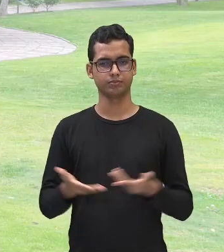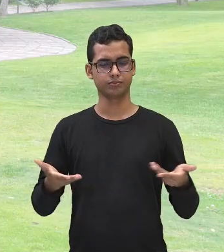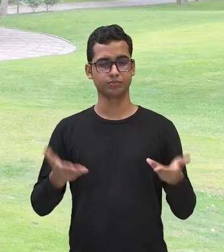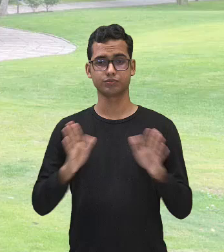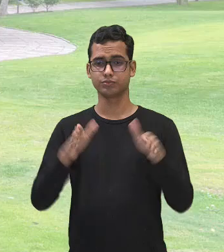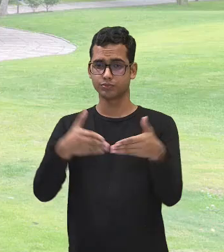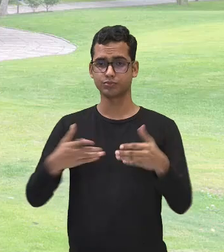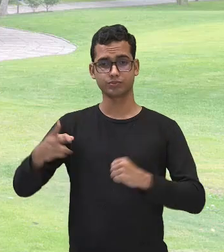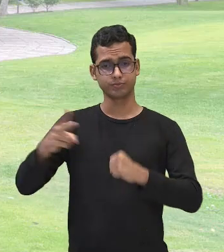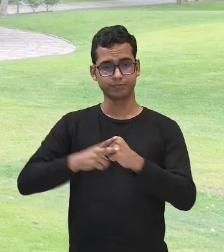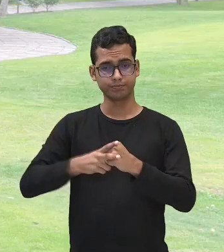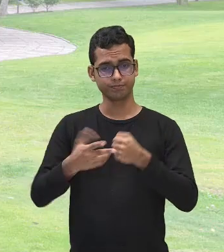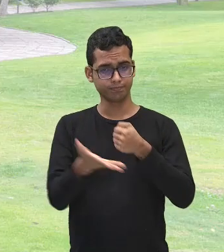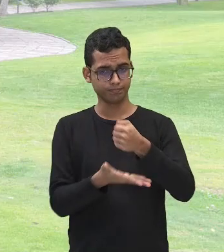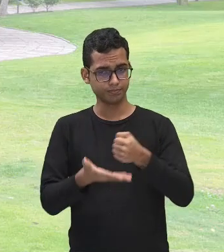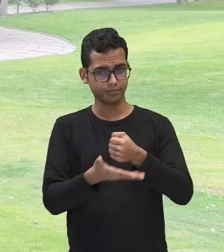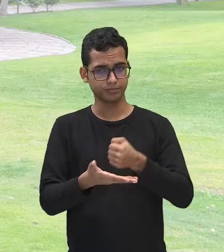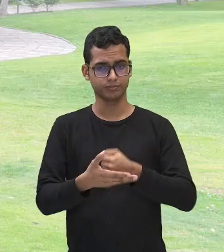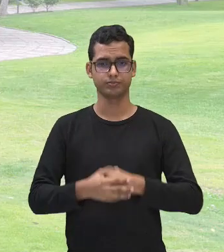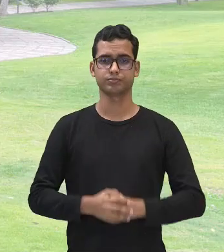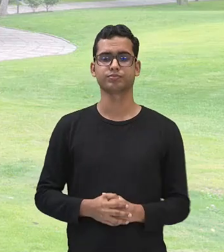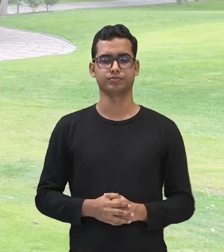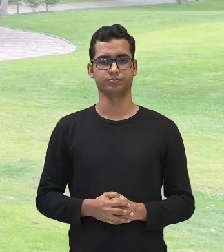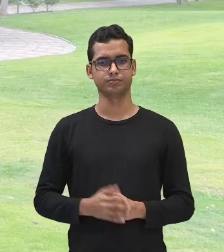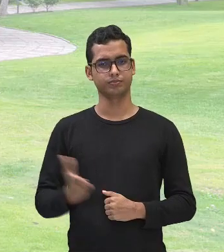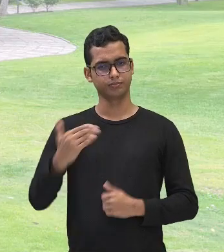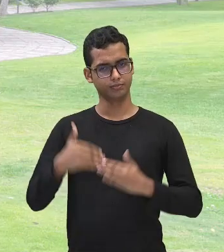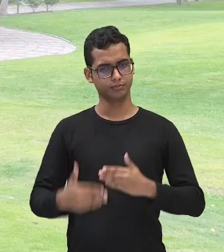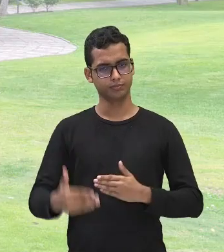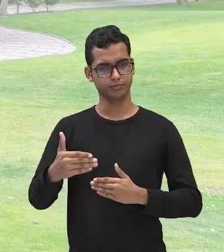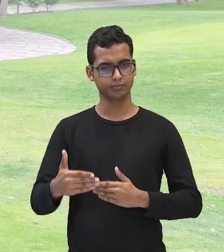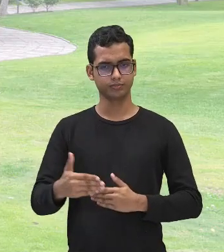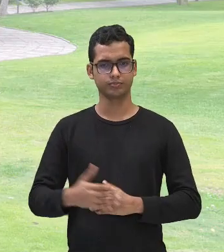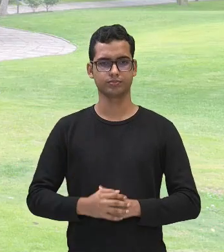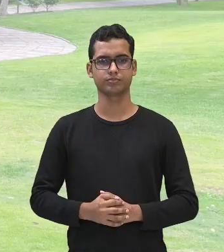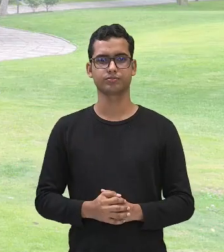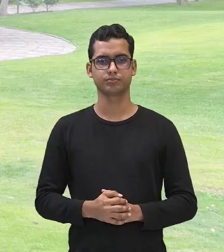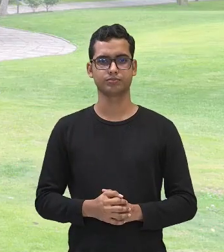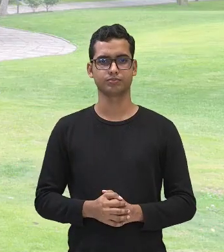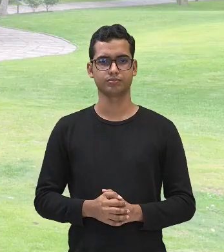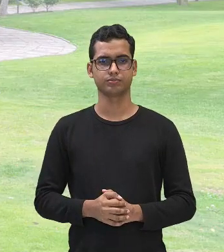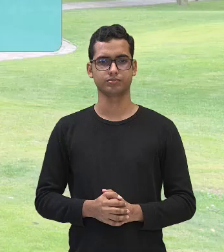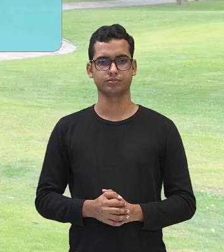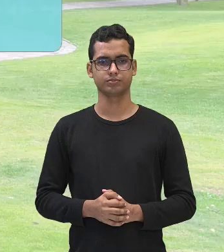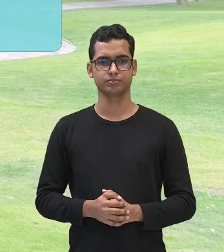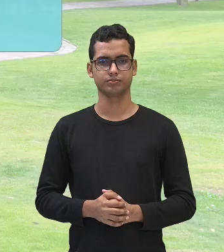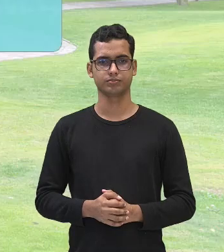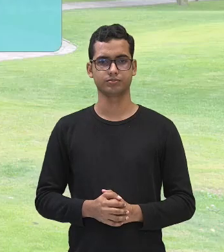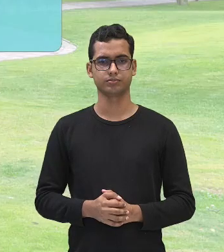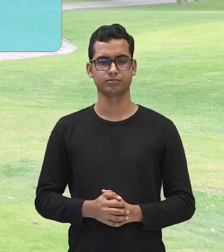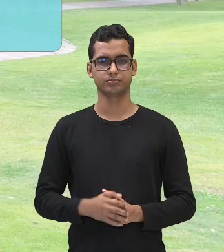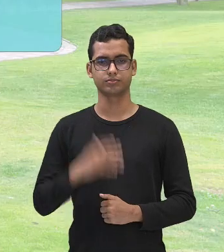nuestro contenido de hoy. Vamos a empezar. Entonces, el presente de